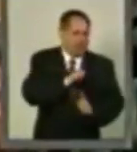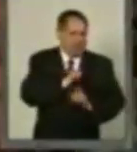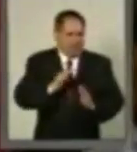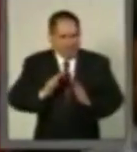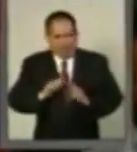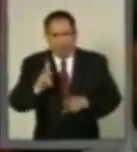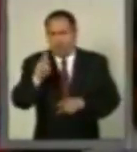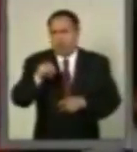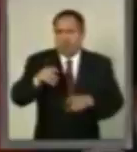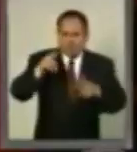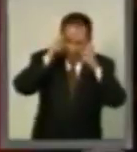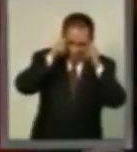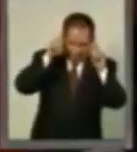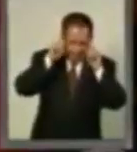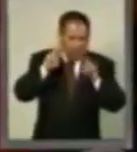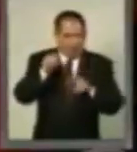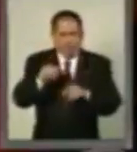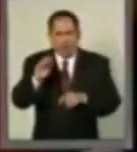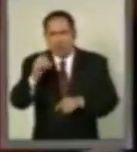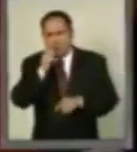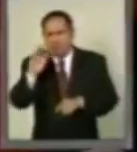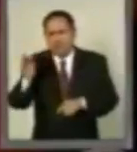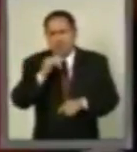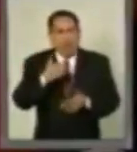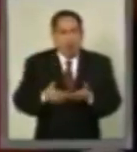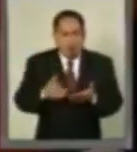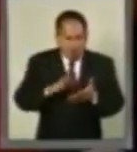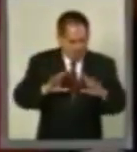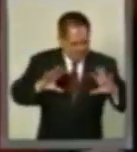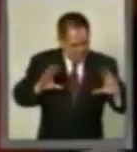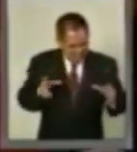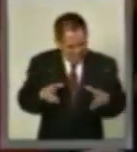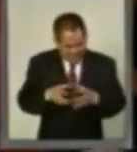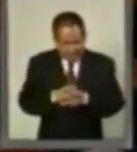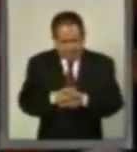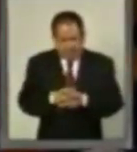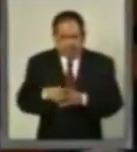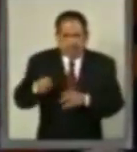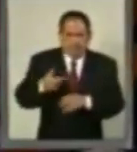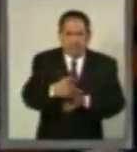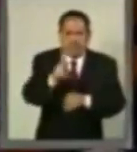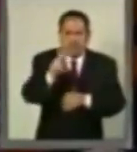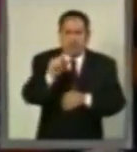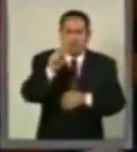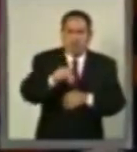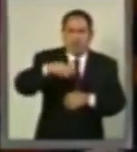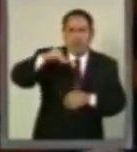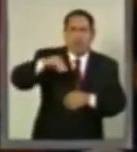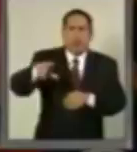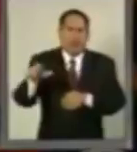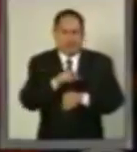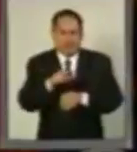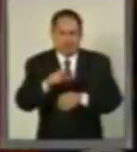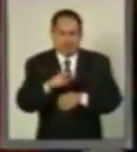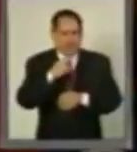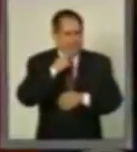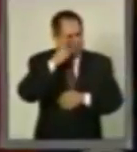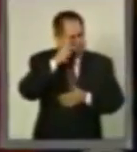el plan de marina, el de la policía federal. Hoy se ha logrado la unidad de esfuerzos y ese plan MX que le sirve al